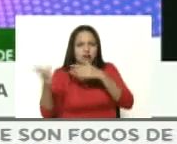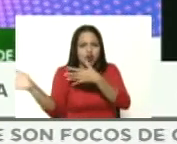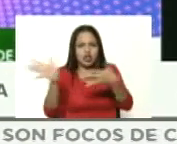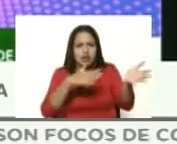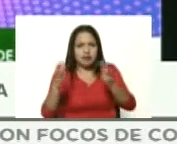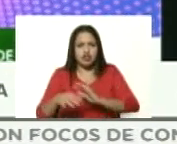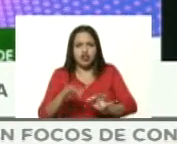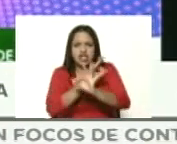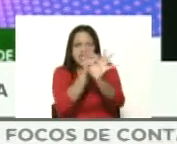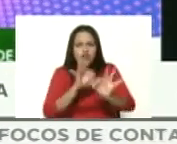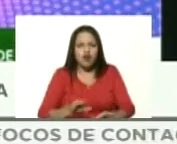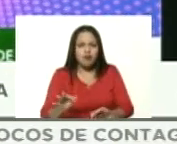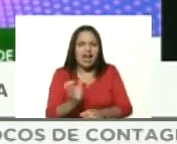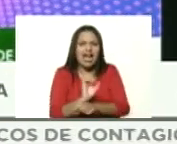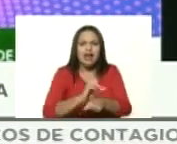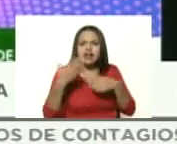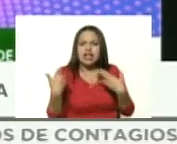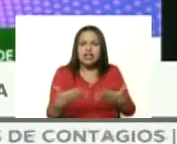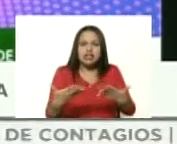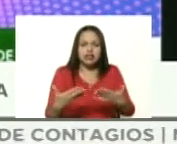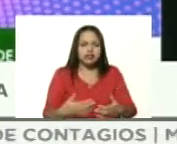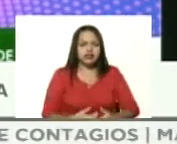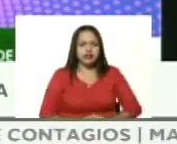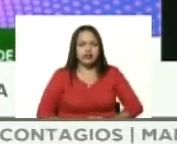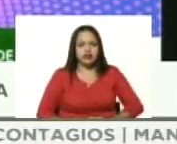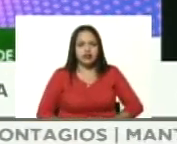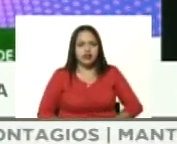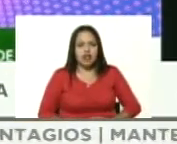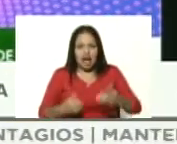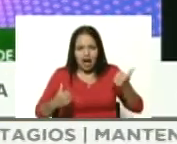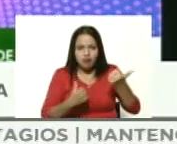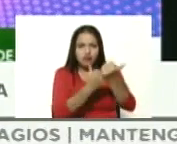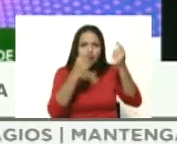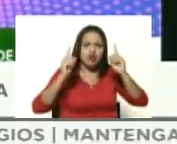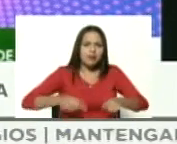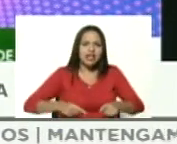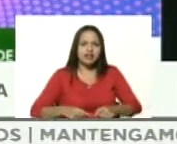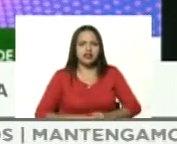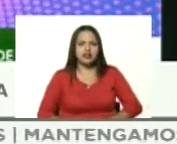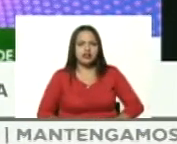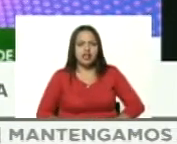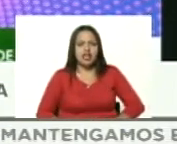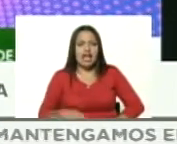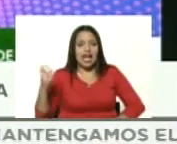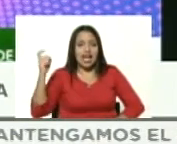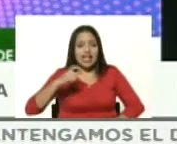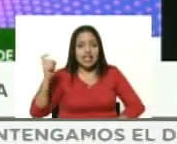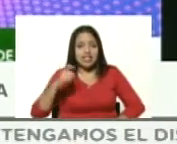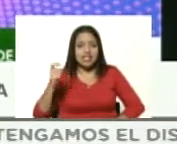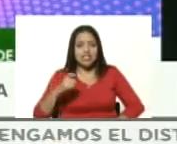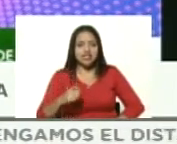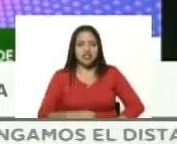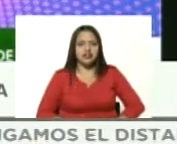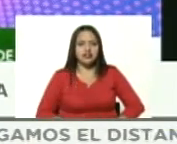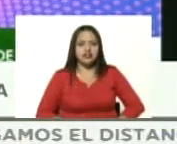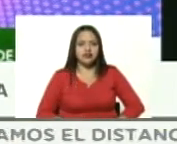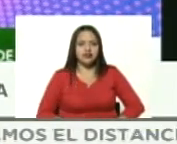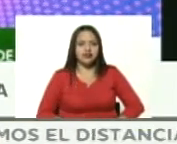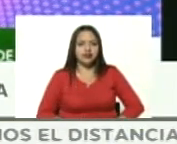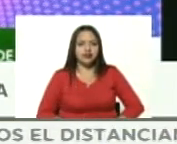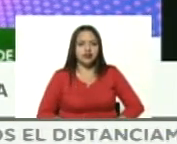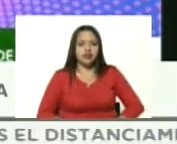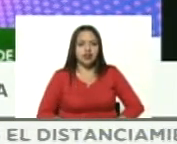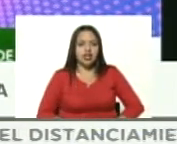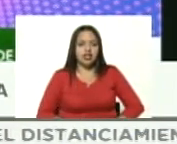de manera urgente. Respaldamos también la necesidad de que el